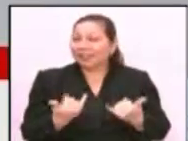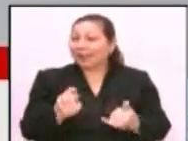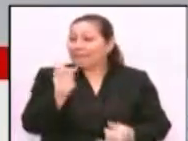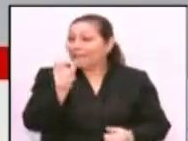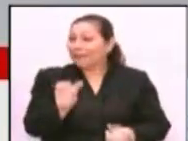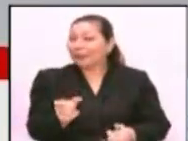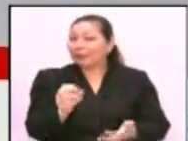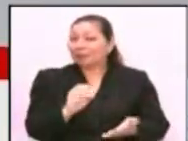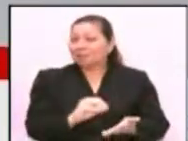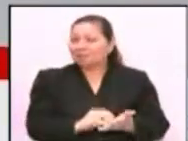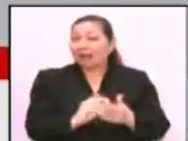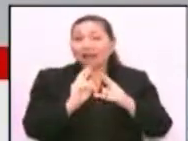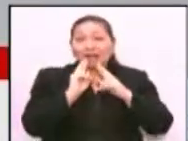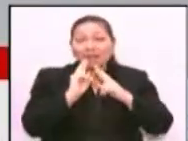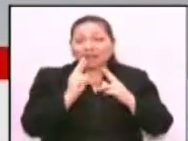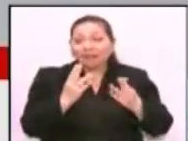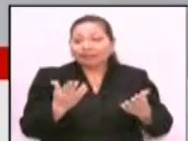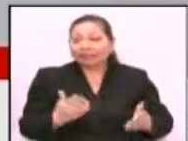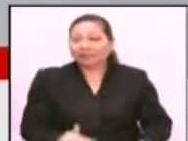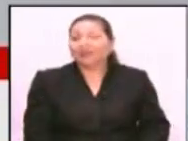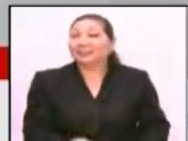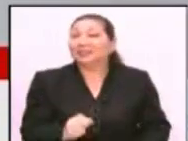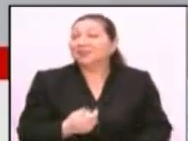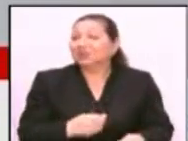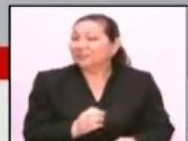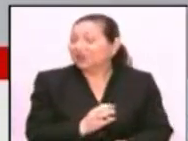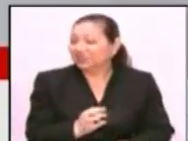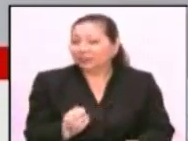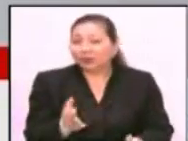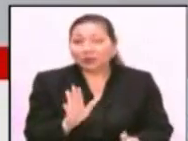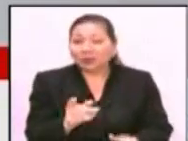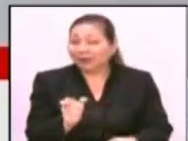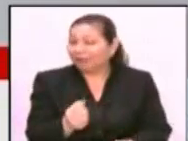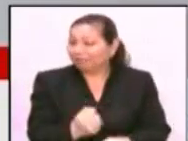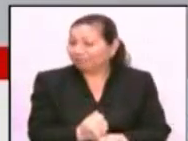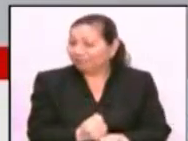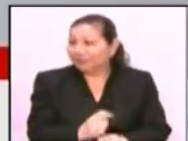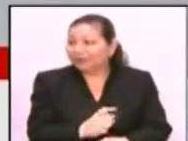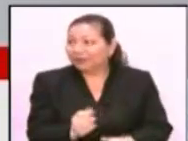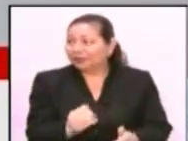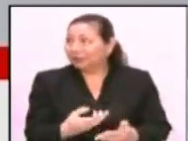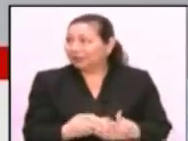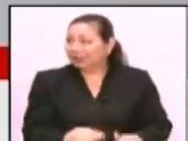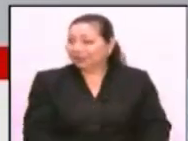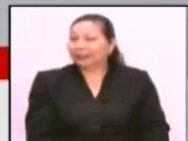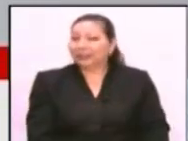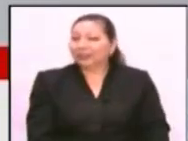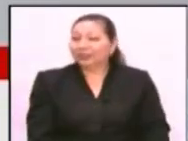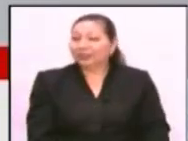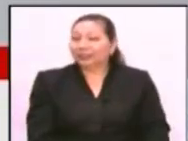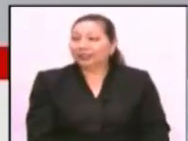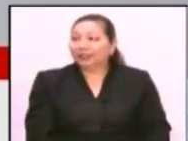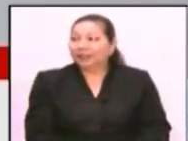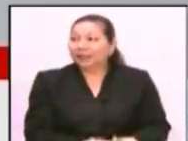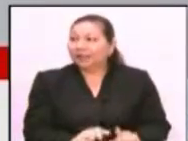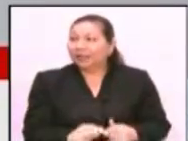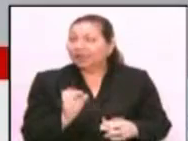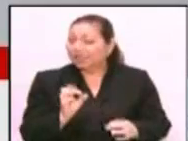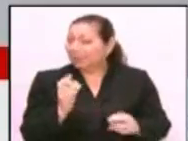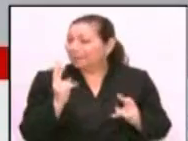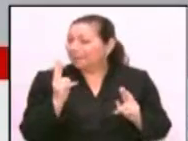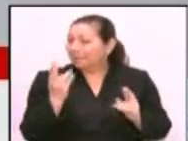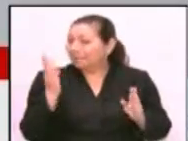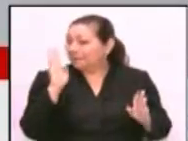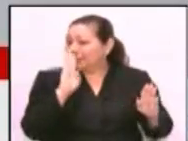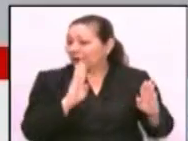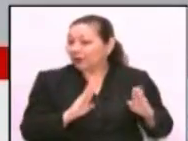reclusos, más allá del resultado, o sea, más allá de si lograron vender, no lograron vender, funcionó el emprendimiento, no funcionó el preemprendimiento, ¿no? Entonces sí me preocupa